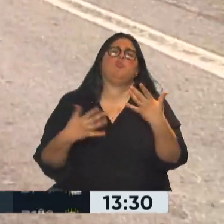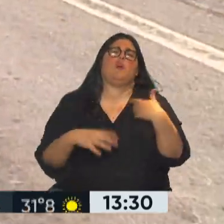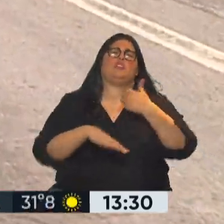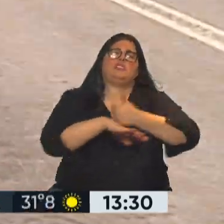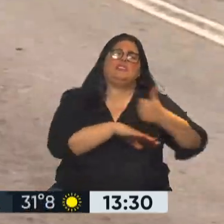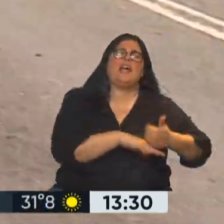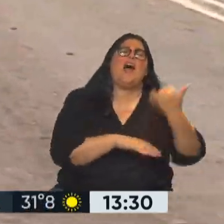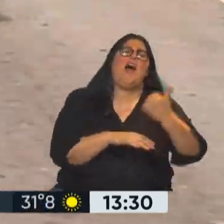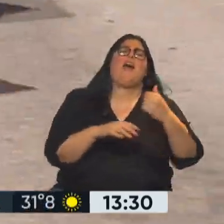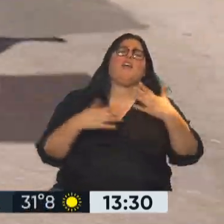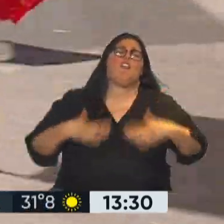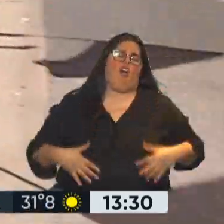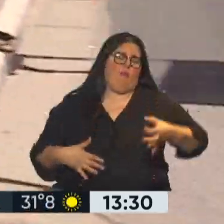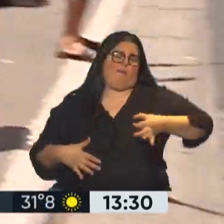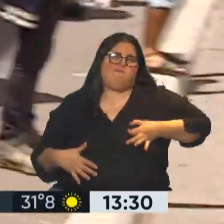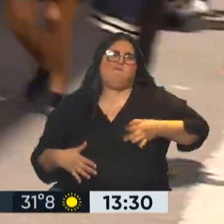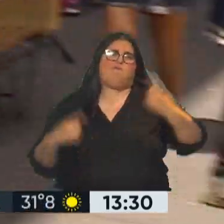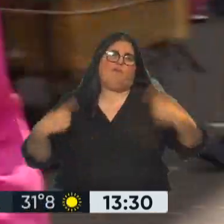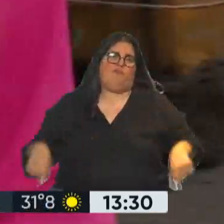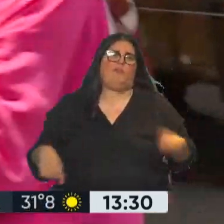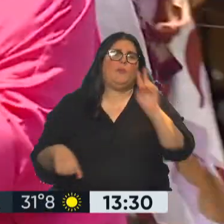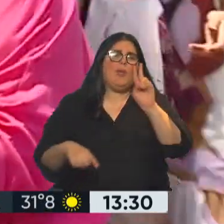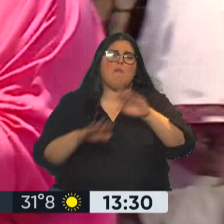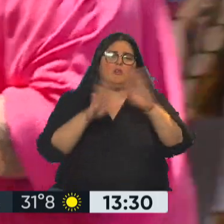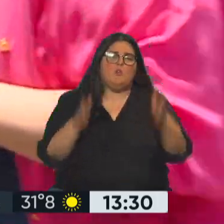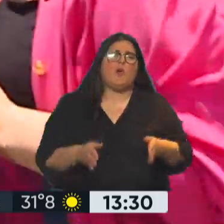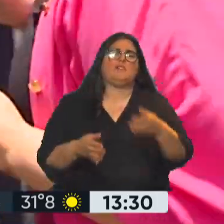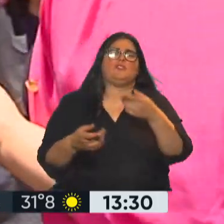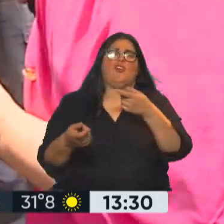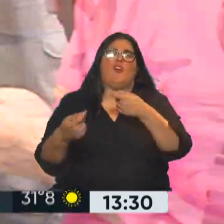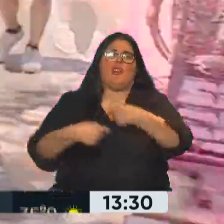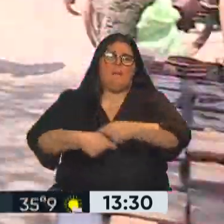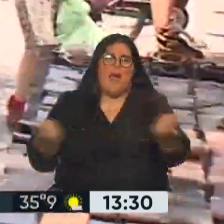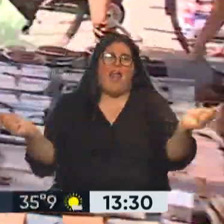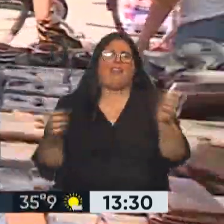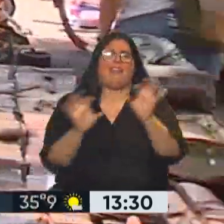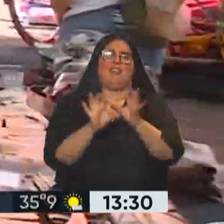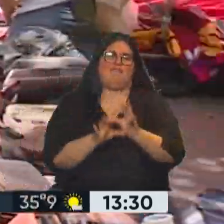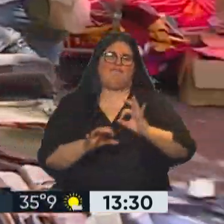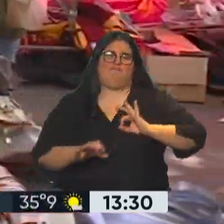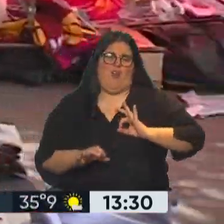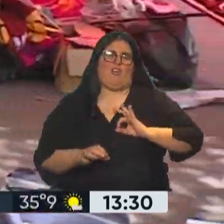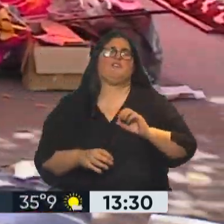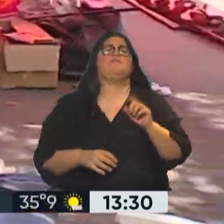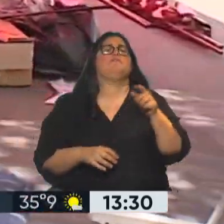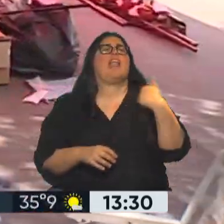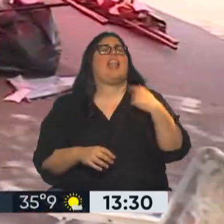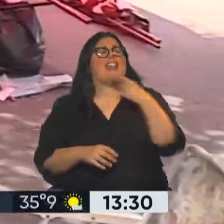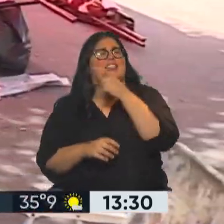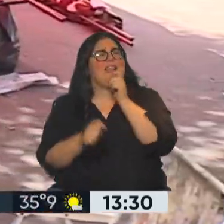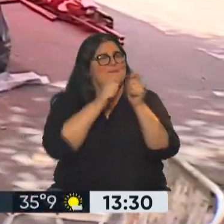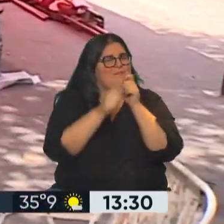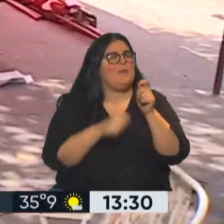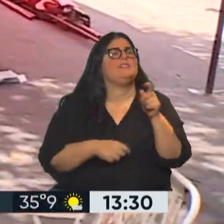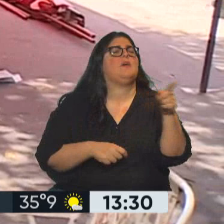calcos pegados sobre la ropa. Aquí un puesto podemos ver donde se reparten los calcos de Lula. Hola, para Argentina, ¿cómo ves la elección